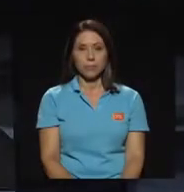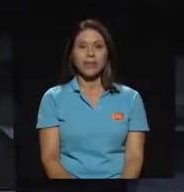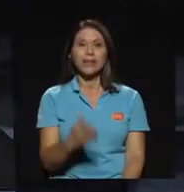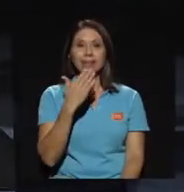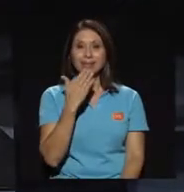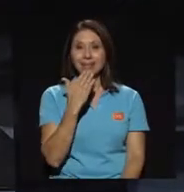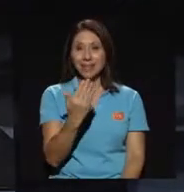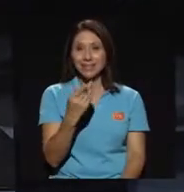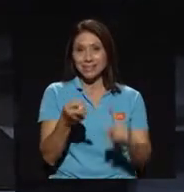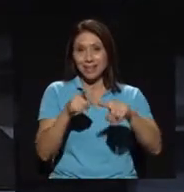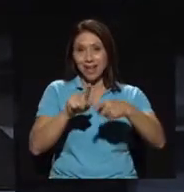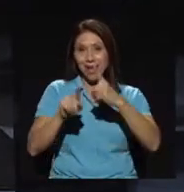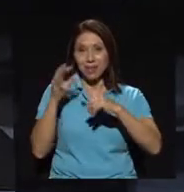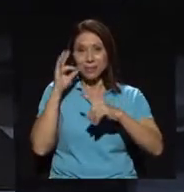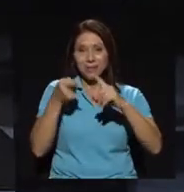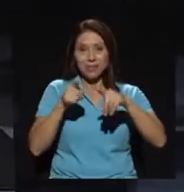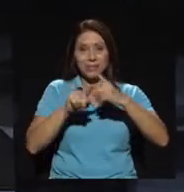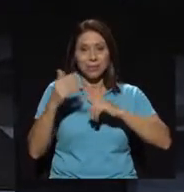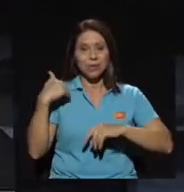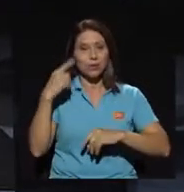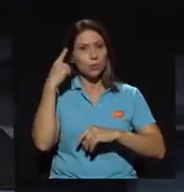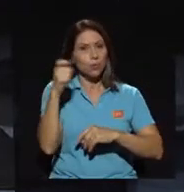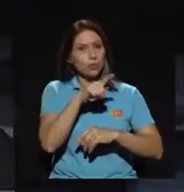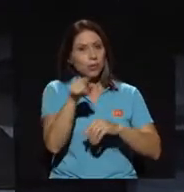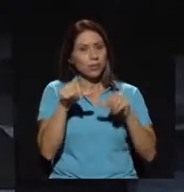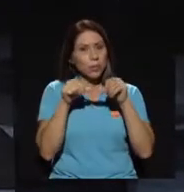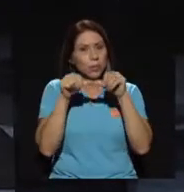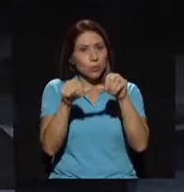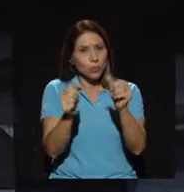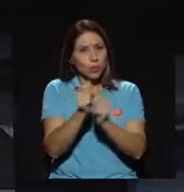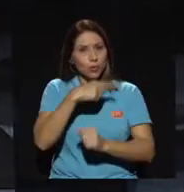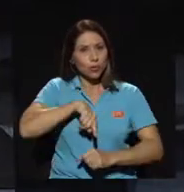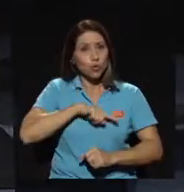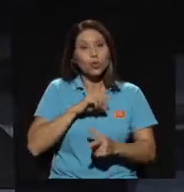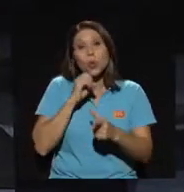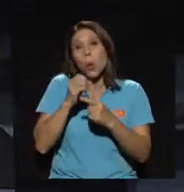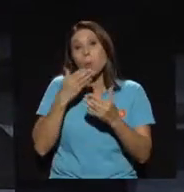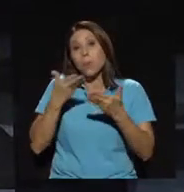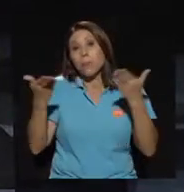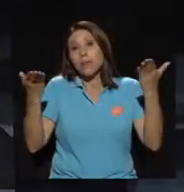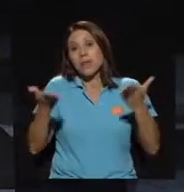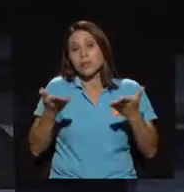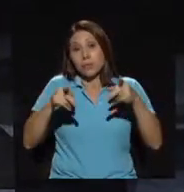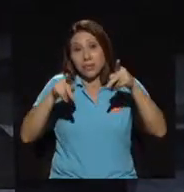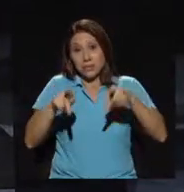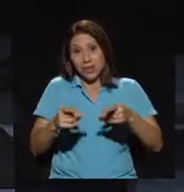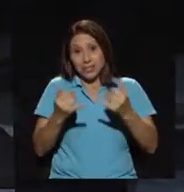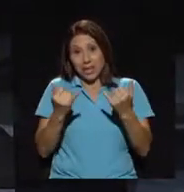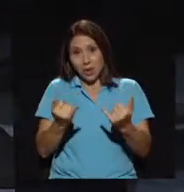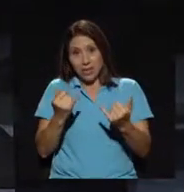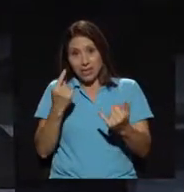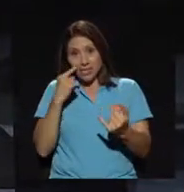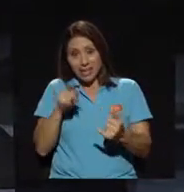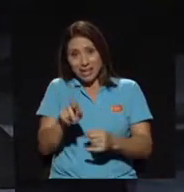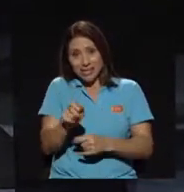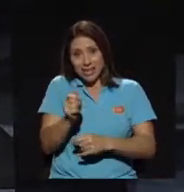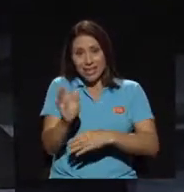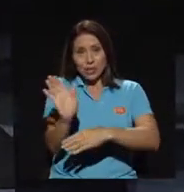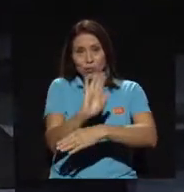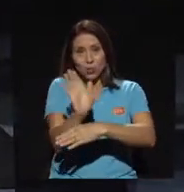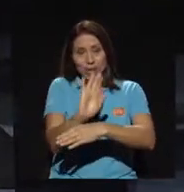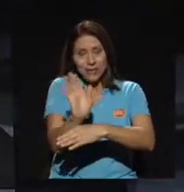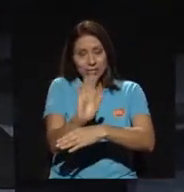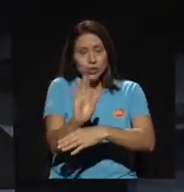Gracias, amigas y amigos, por continuar con nosotros, o bienvenidos los que están apenas encendiendo su televisor o